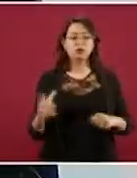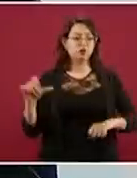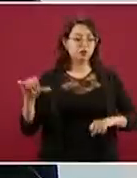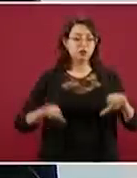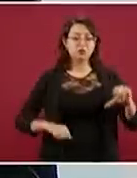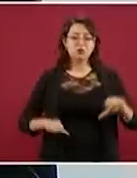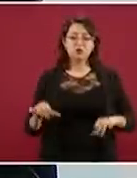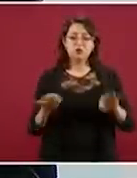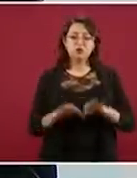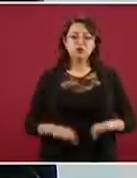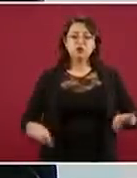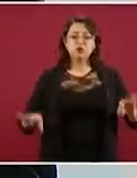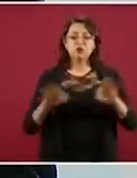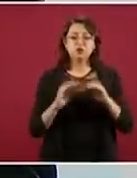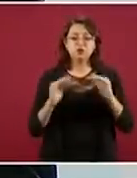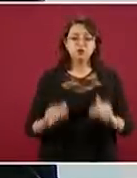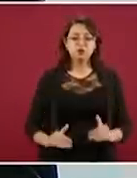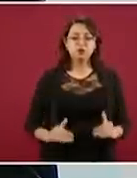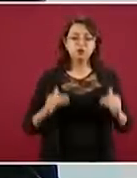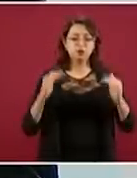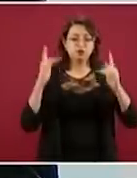muy importante.